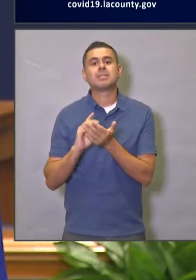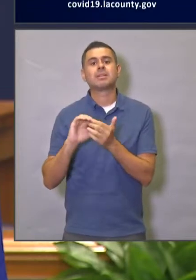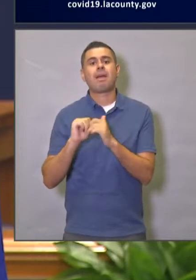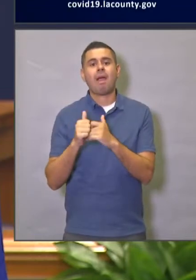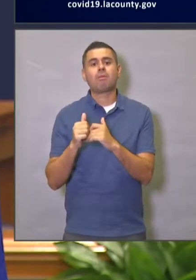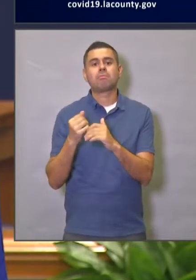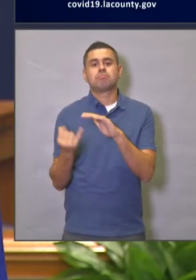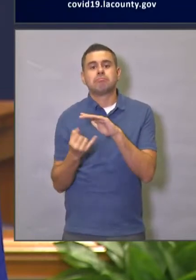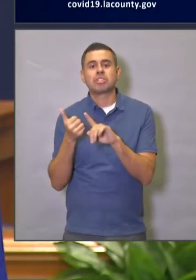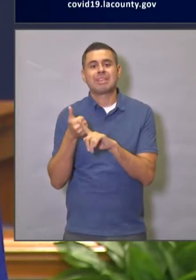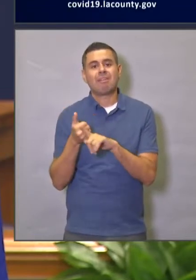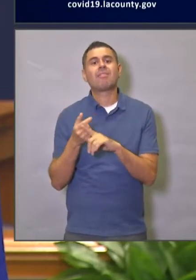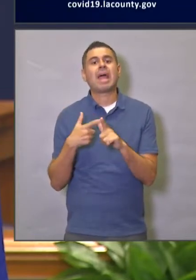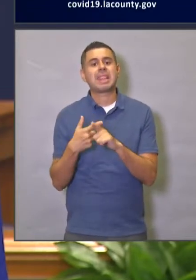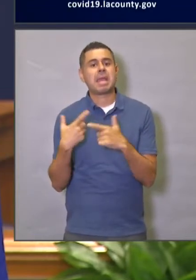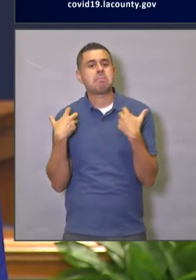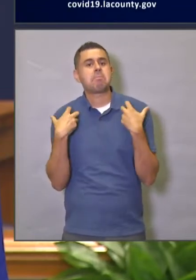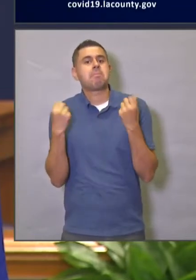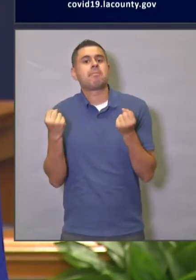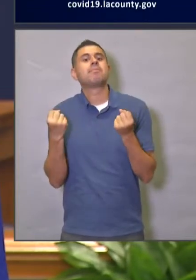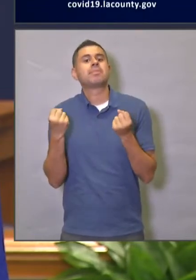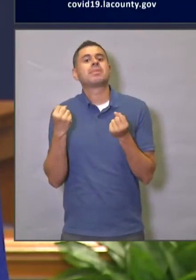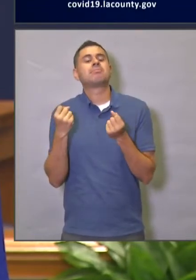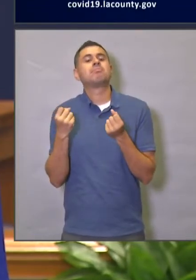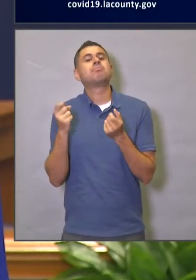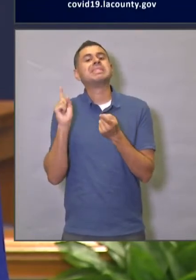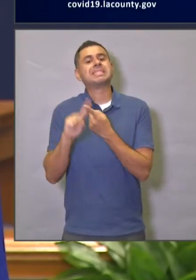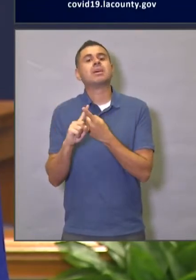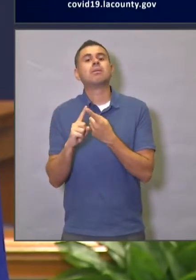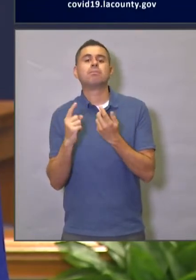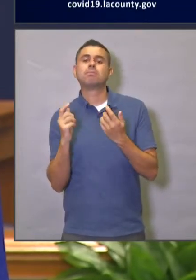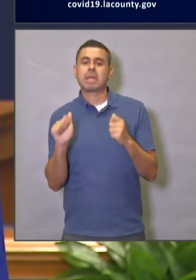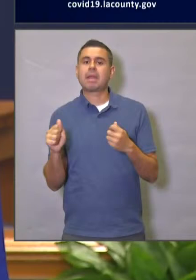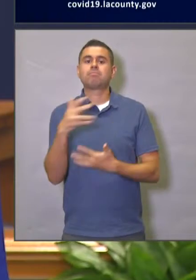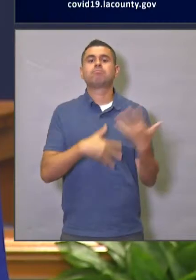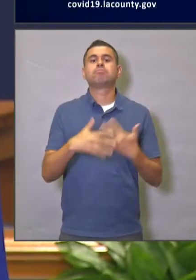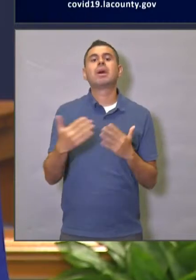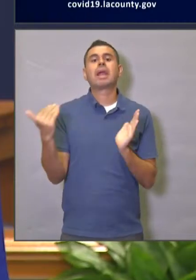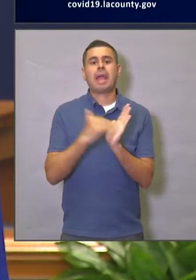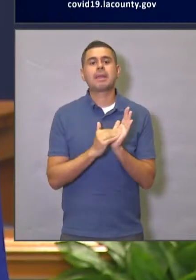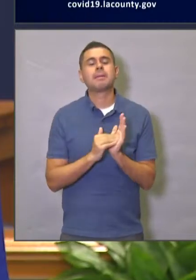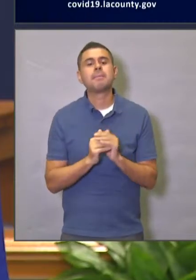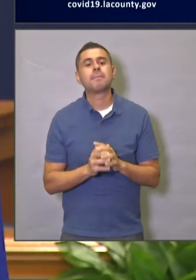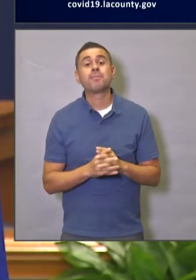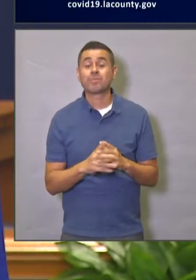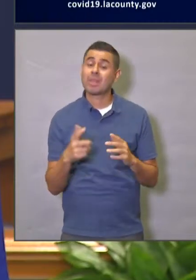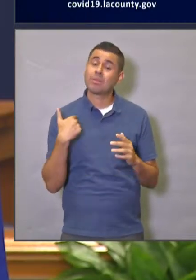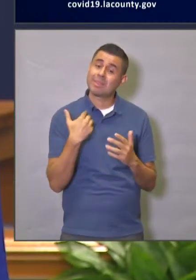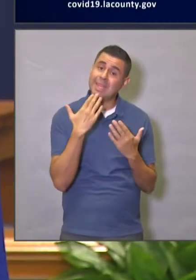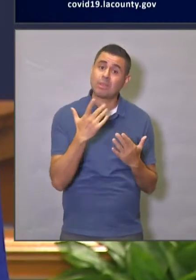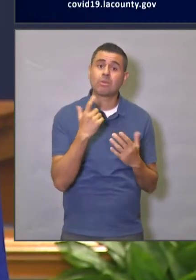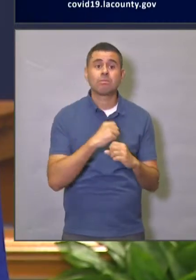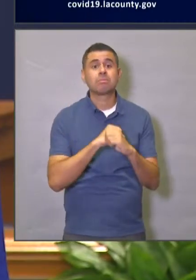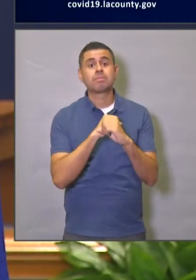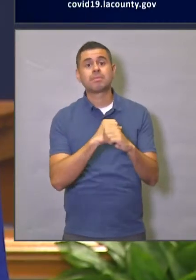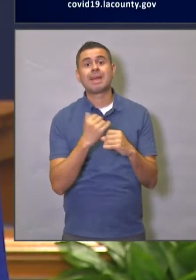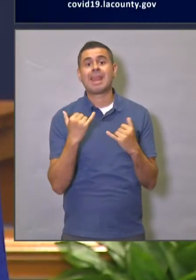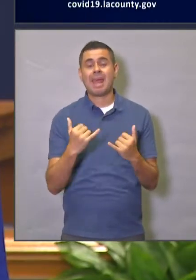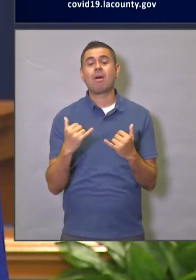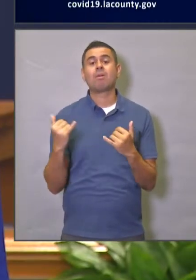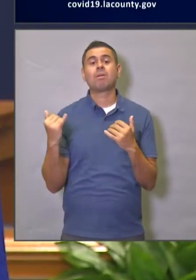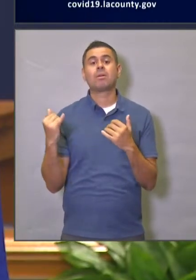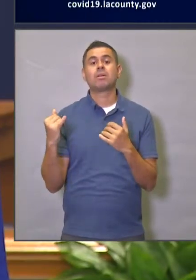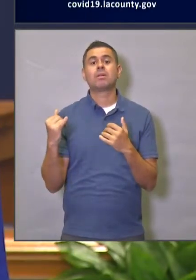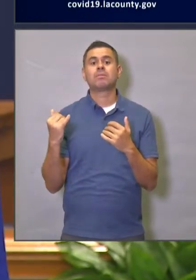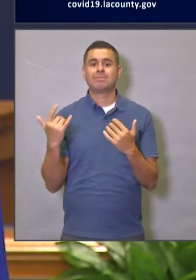cuarentena. Como siempre, gracias a todos por hacer su parte para mantenernos a todos seguros. And now we'll move on to remarks